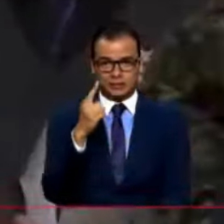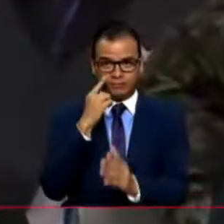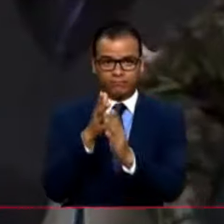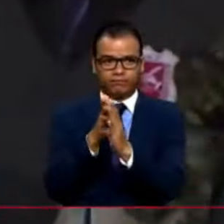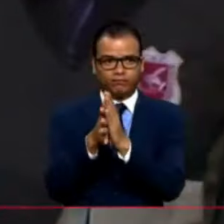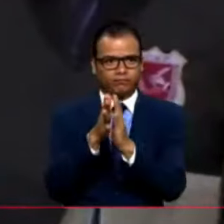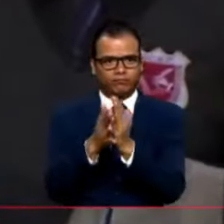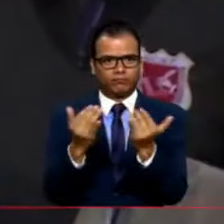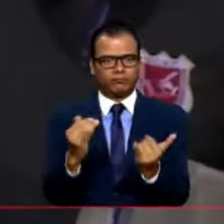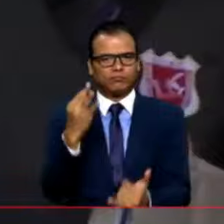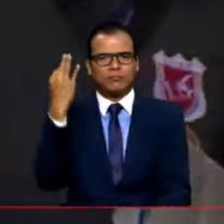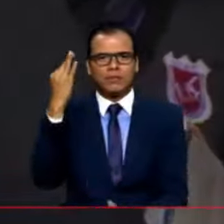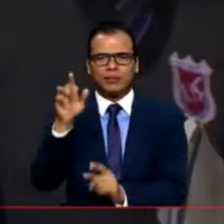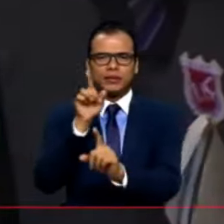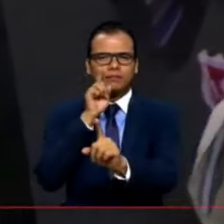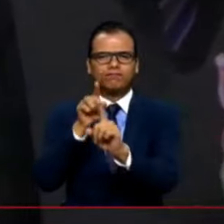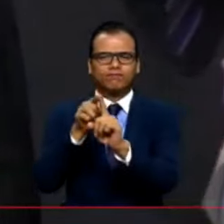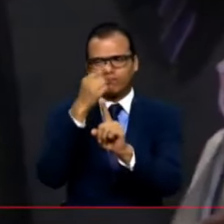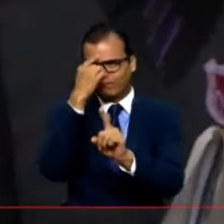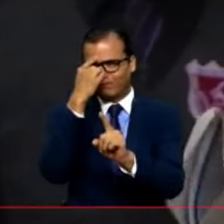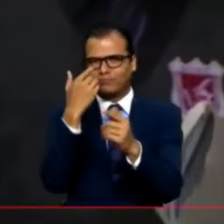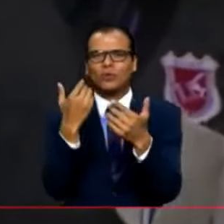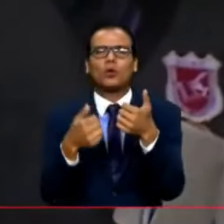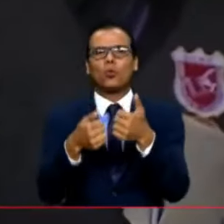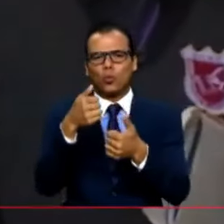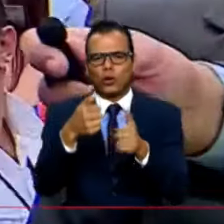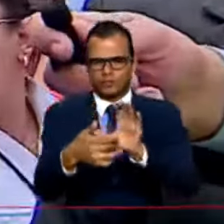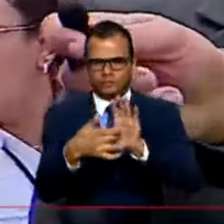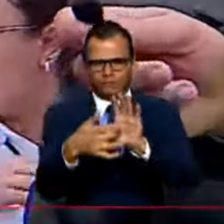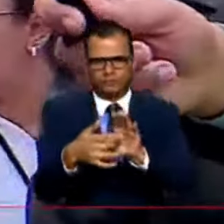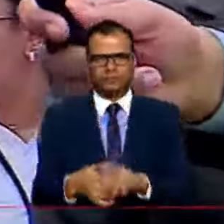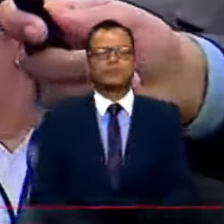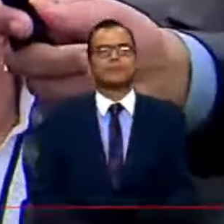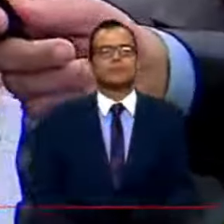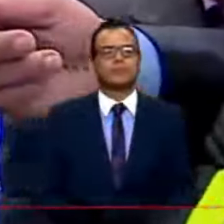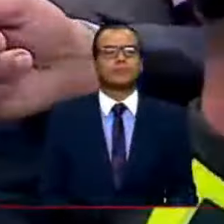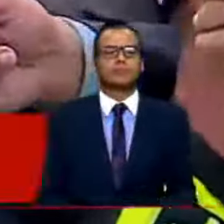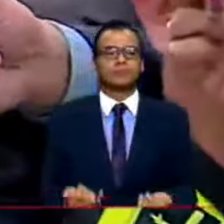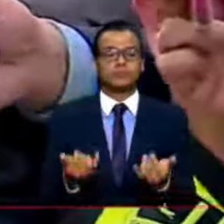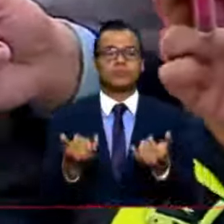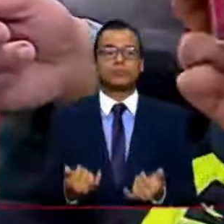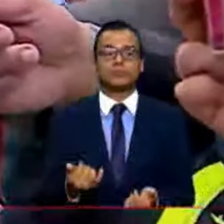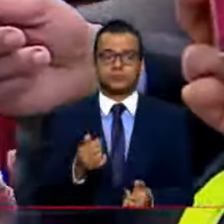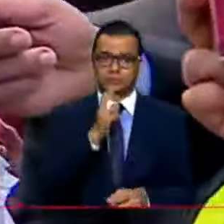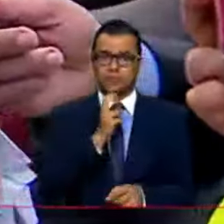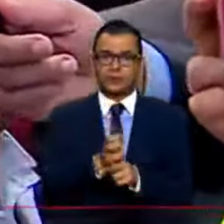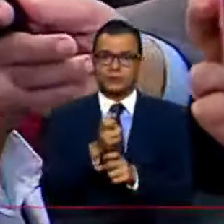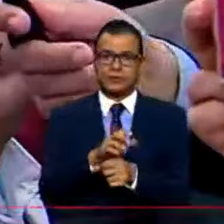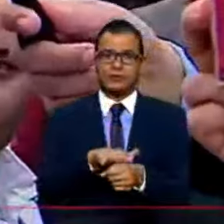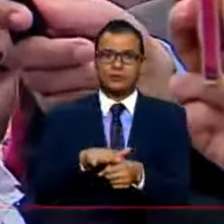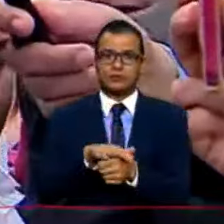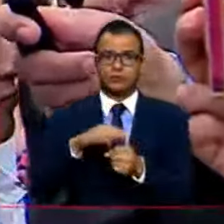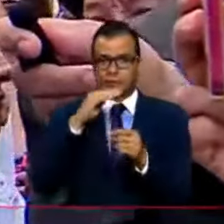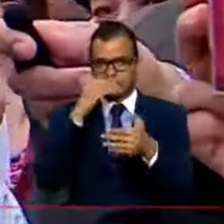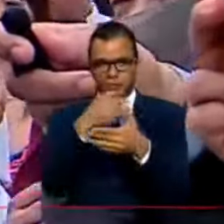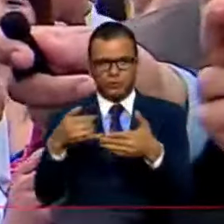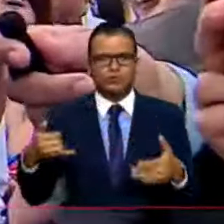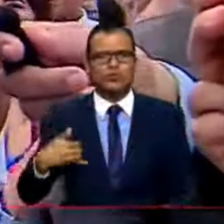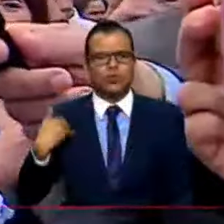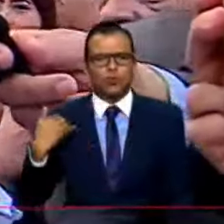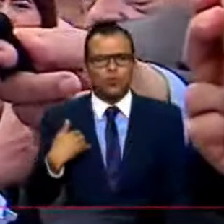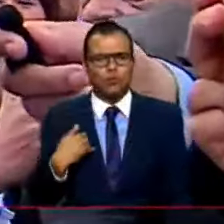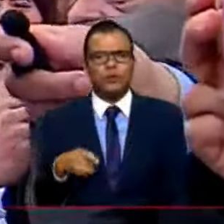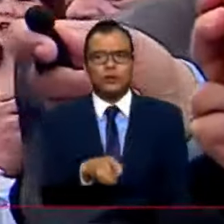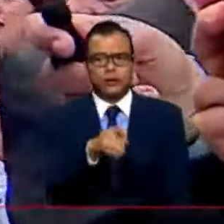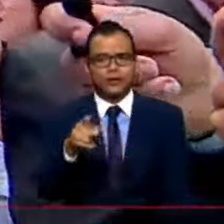refirió al rumbo que la ciudad debe tomar para seguir creciendo. Hoy tenemos un flagelo que nuestros niños y nuestros jóvenes se